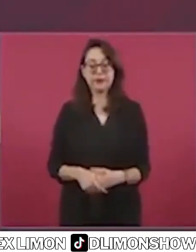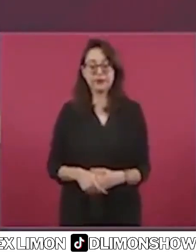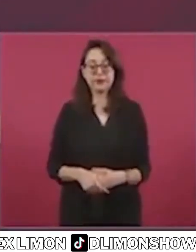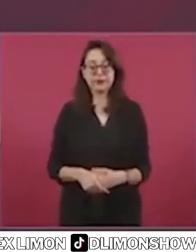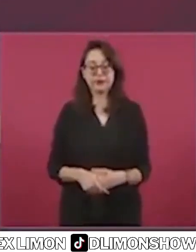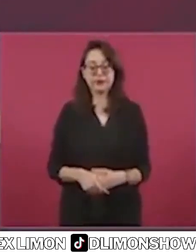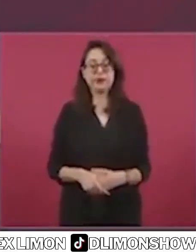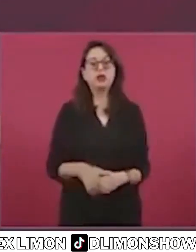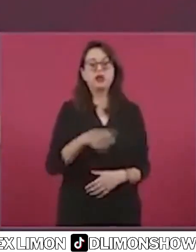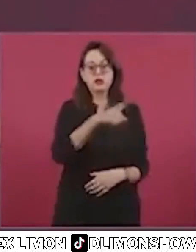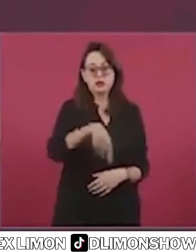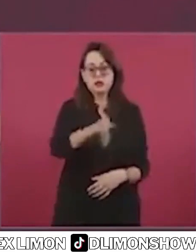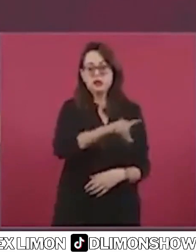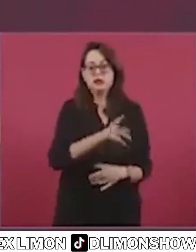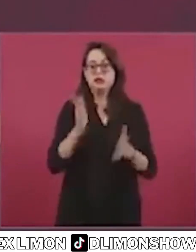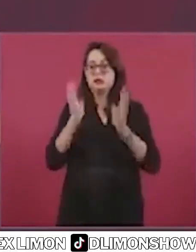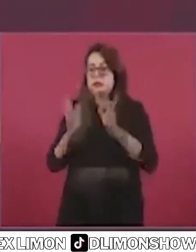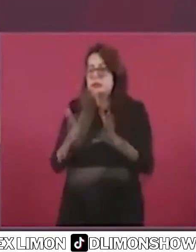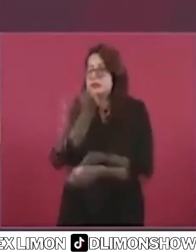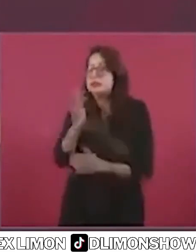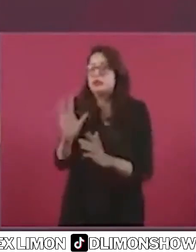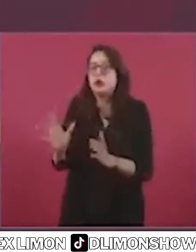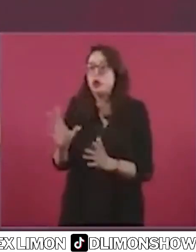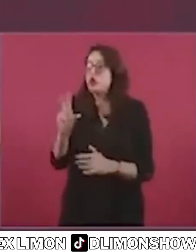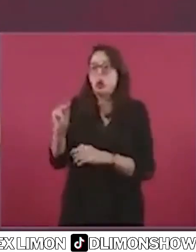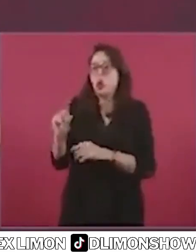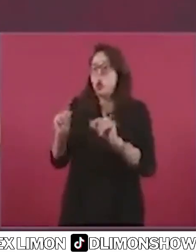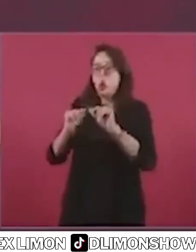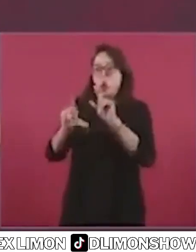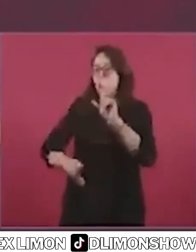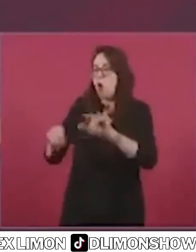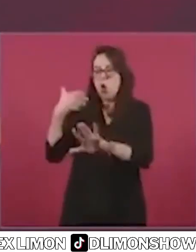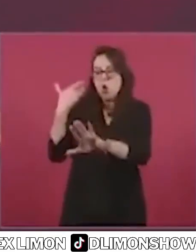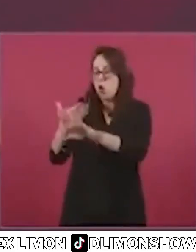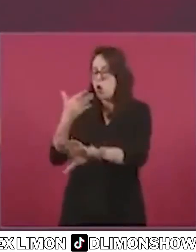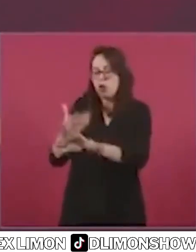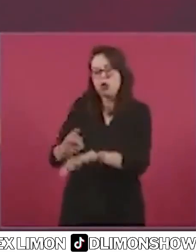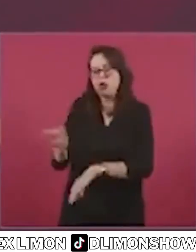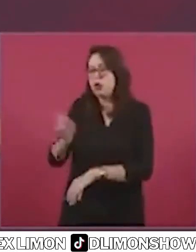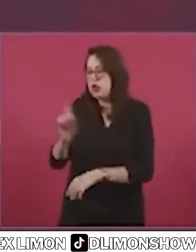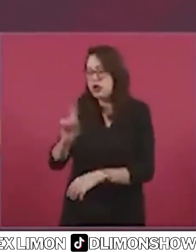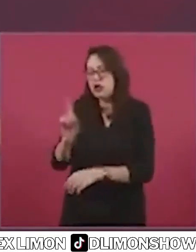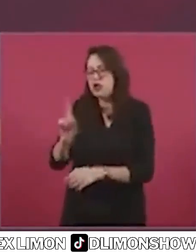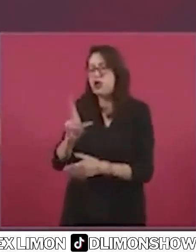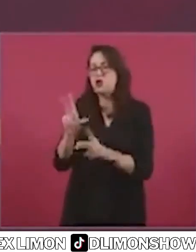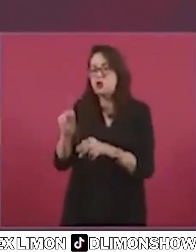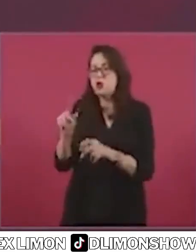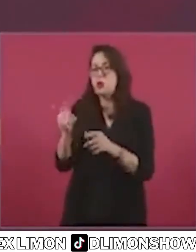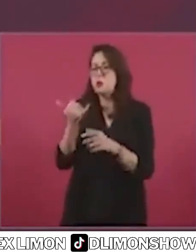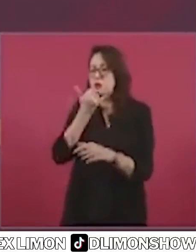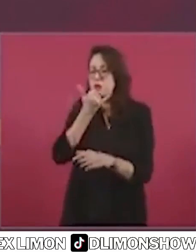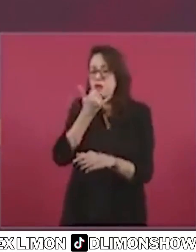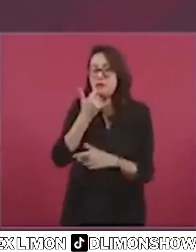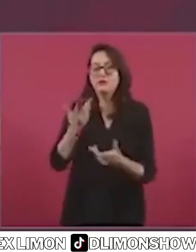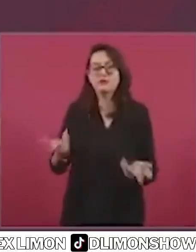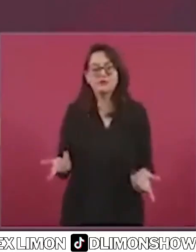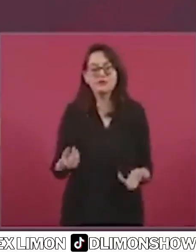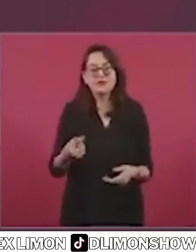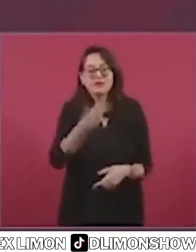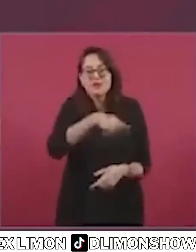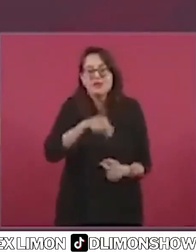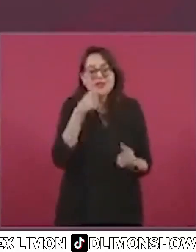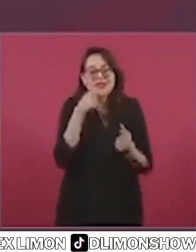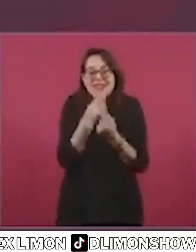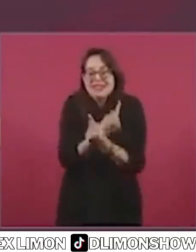hace disculparon ya ofrecieron disculpas pobres o sea yaricha es una niña de